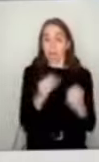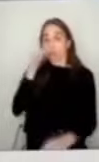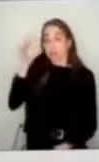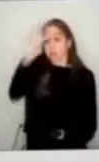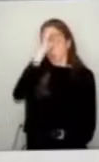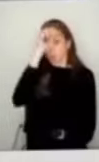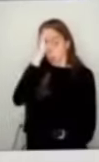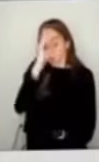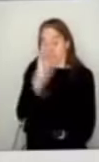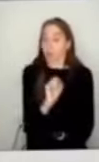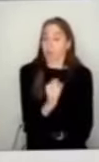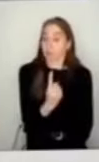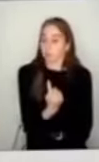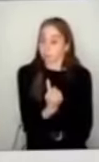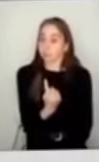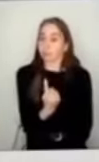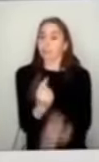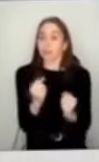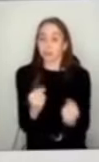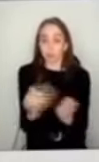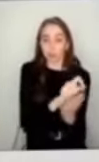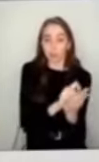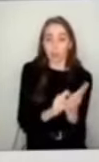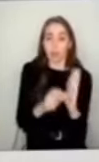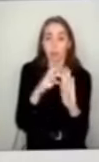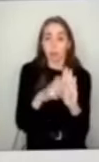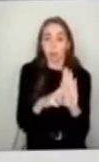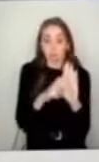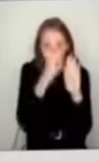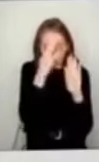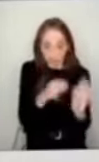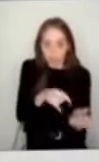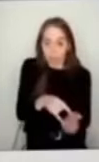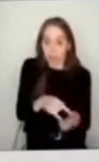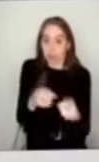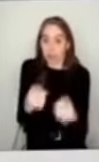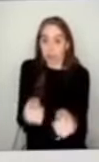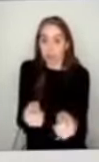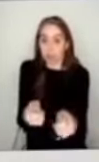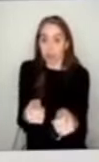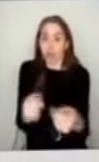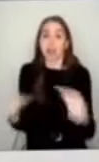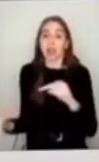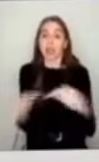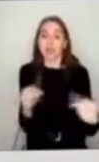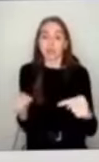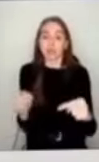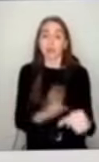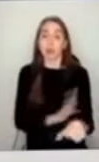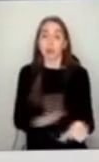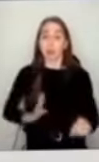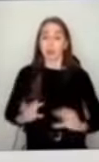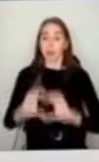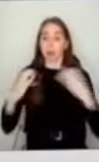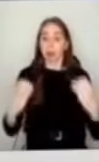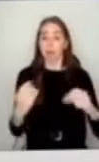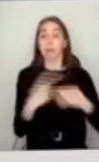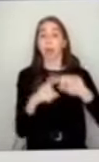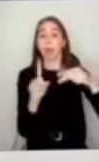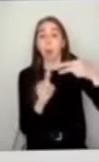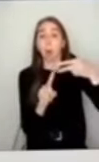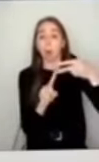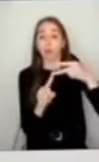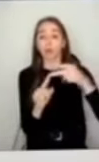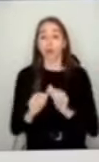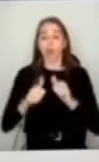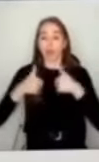ellas es poder presentar un proyecto de resolución que pueda ser discutida por la Cámara. Y otra de ellas es que la mesa